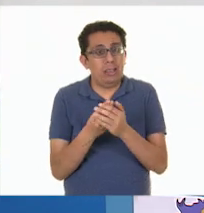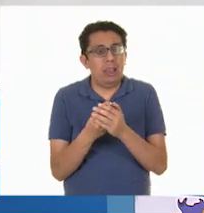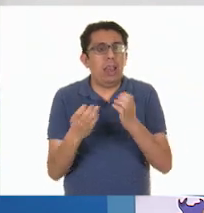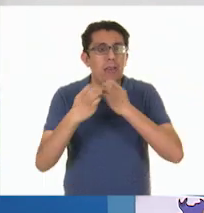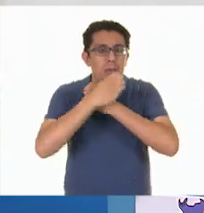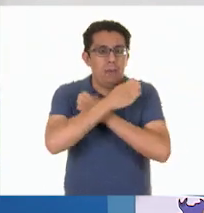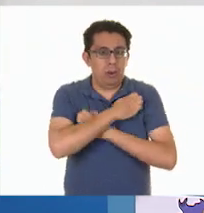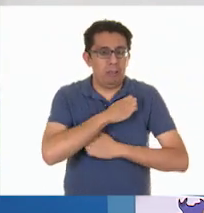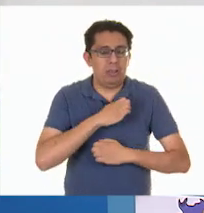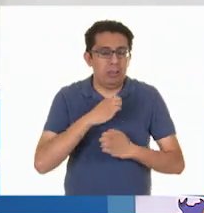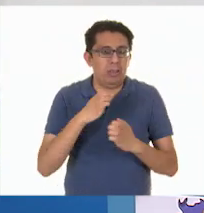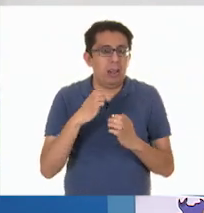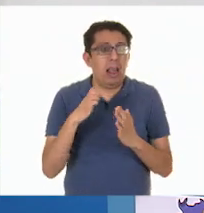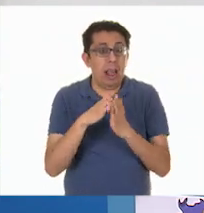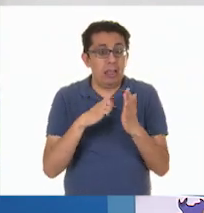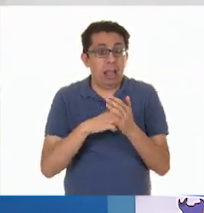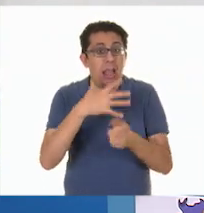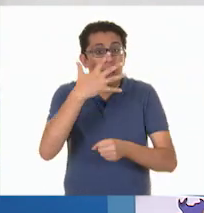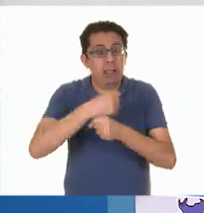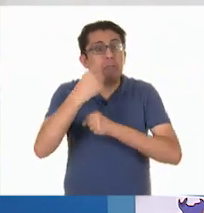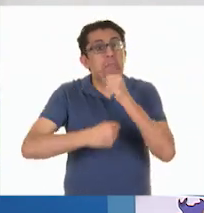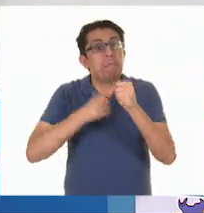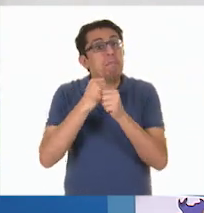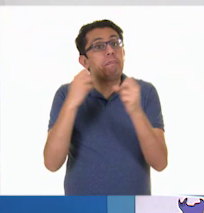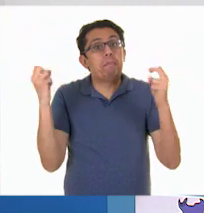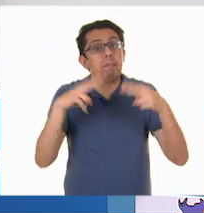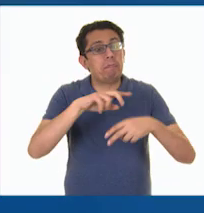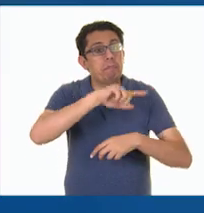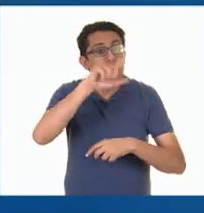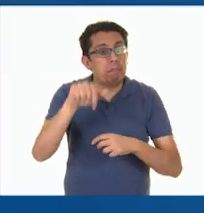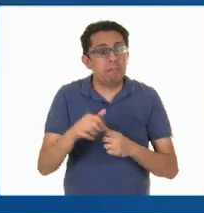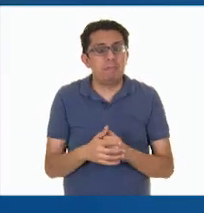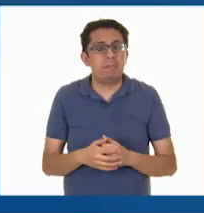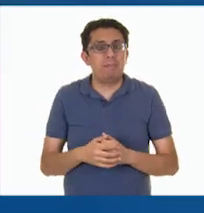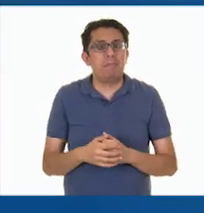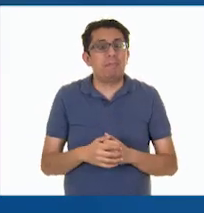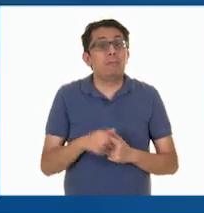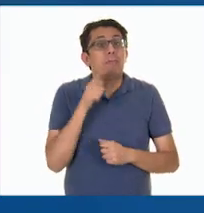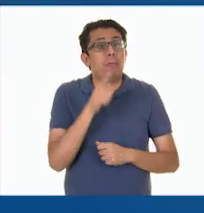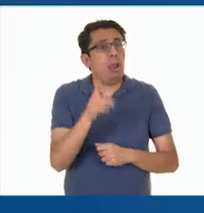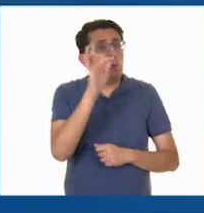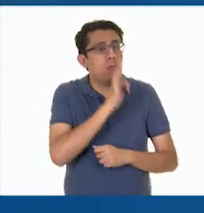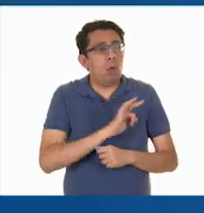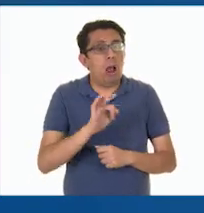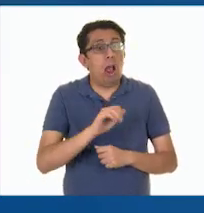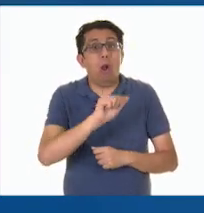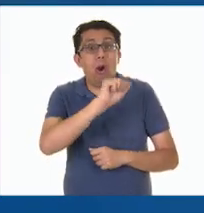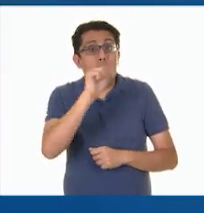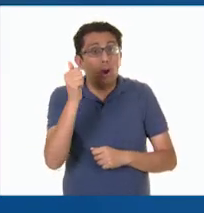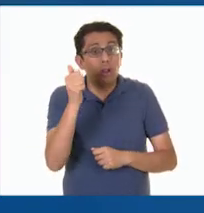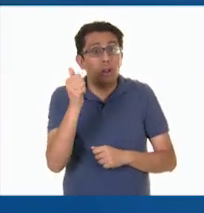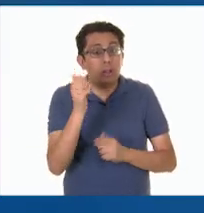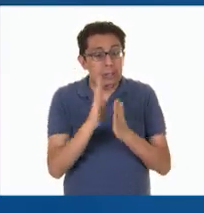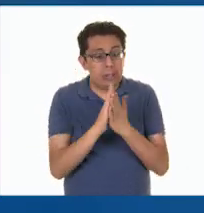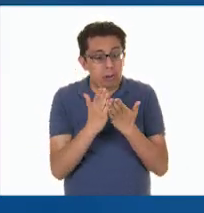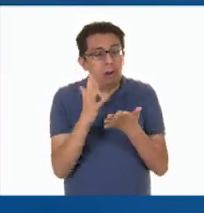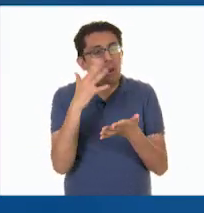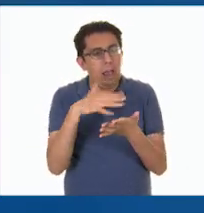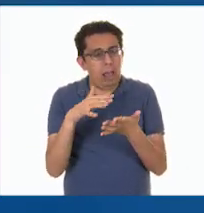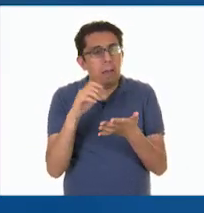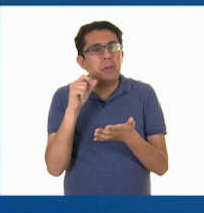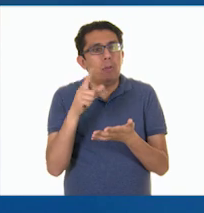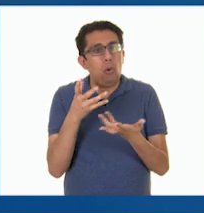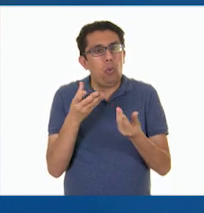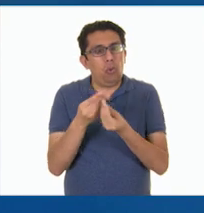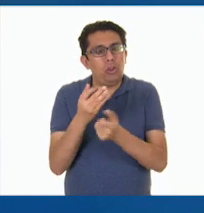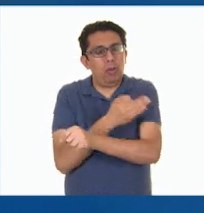Cívica y Ética de quinto grado. Nos vemos, hasta la próxima. Si te es posible, consulta otros libros y comenta el tema de hoy con